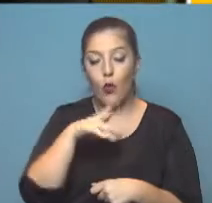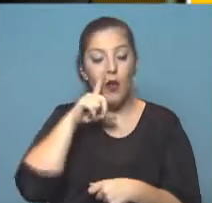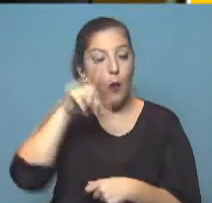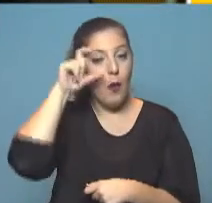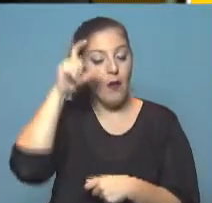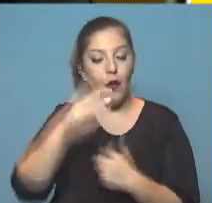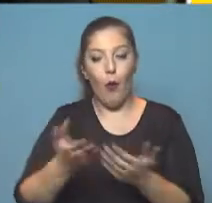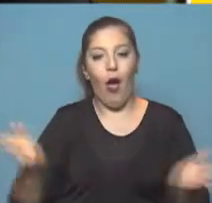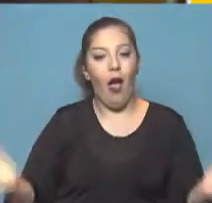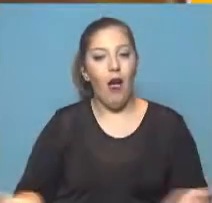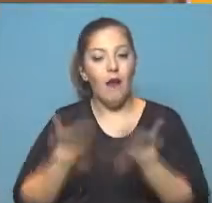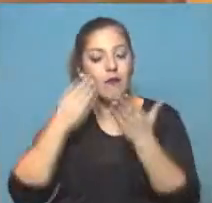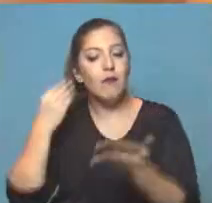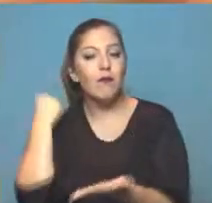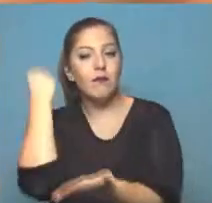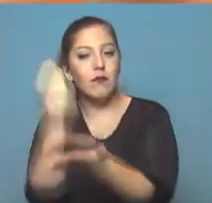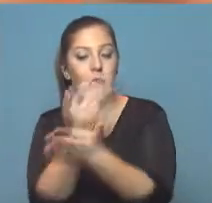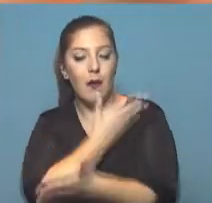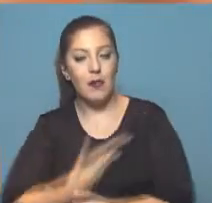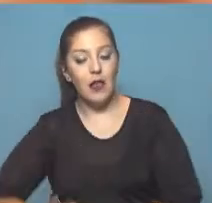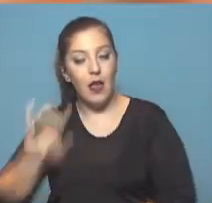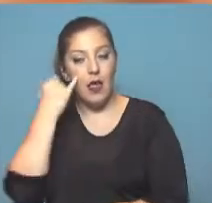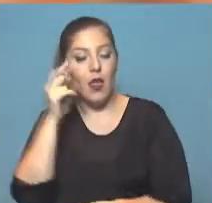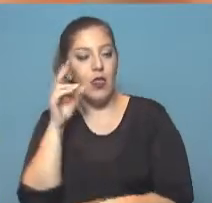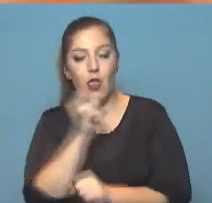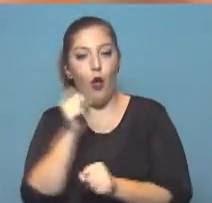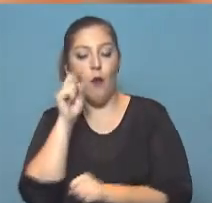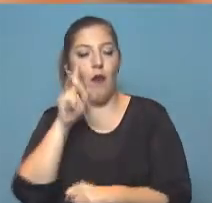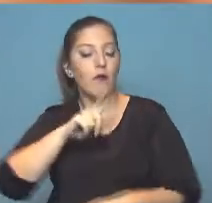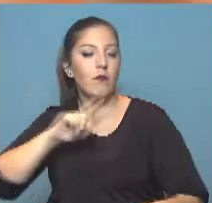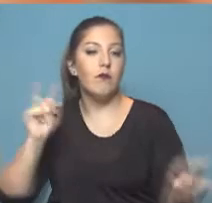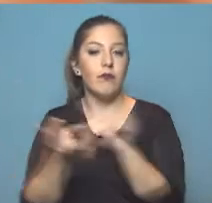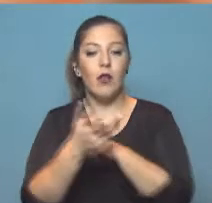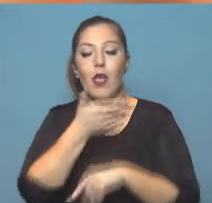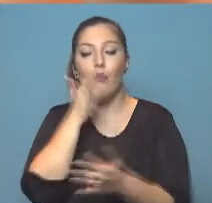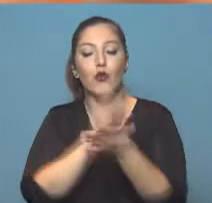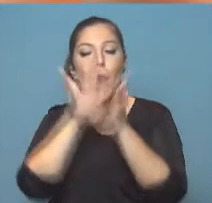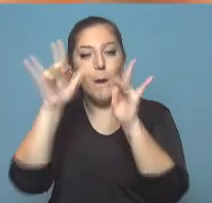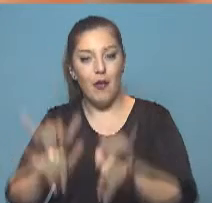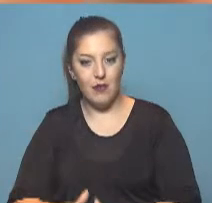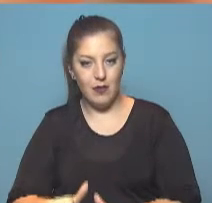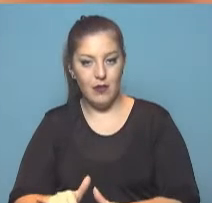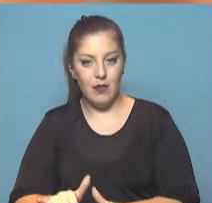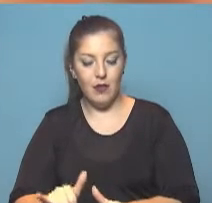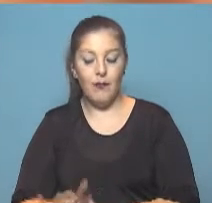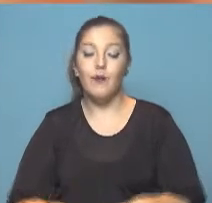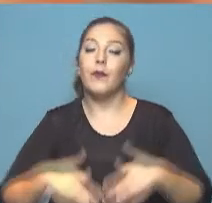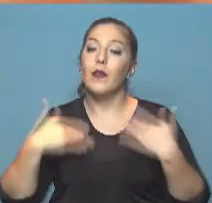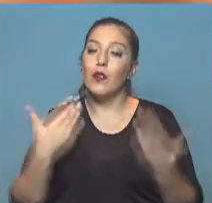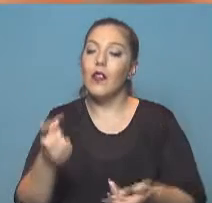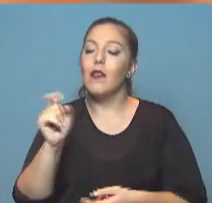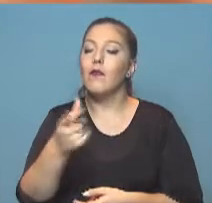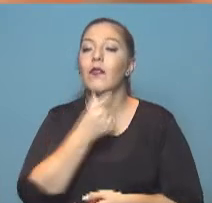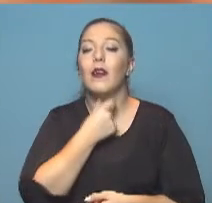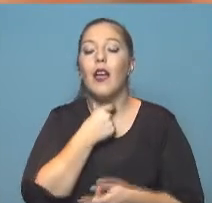llevó a la presidencia y de repente dio 180 grados y empezó a hablar de la paz. Y por lo tanto él lo que busca